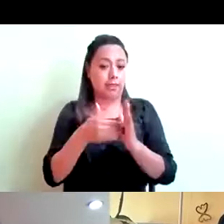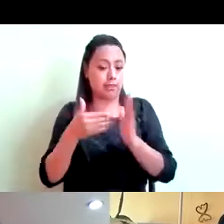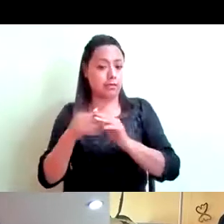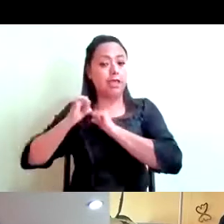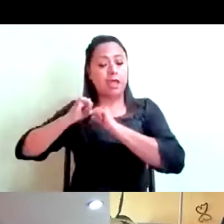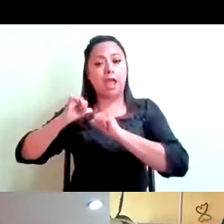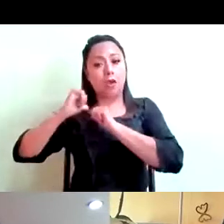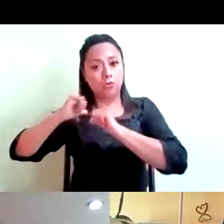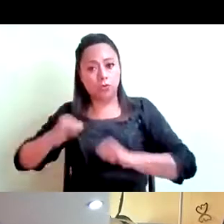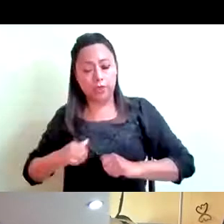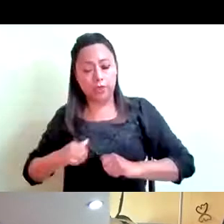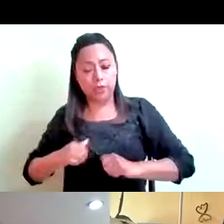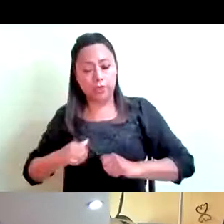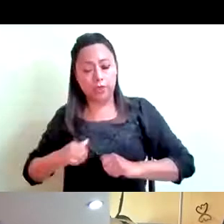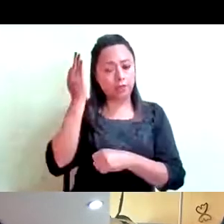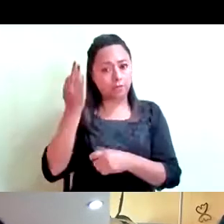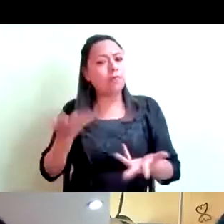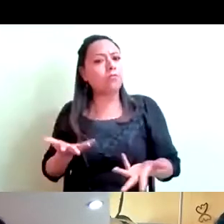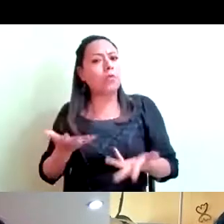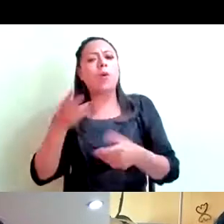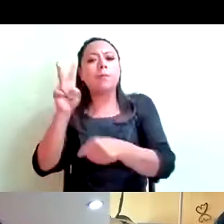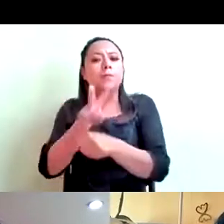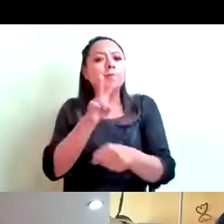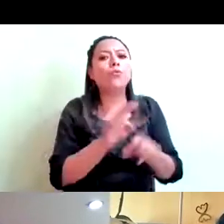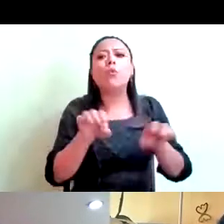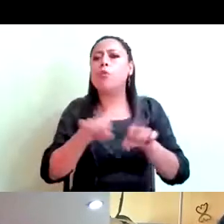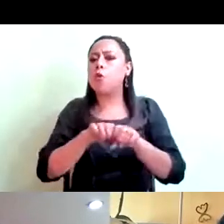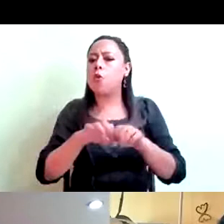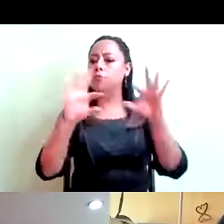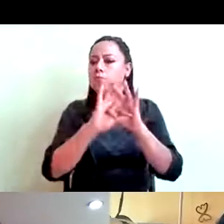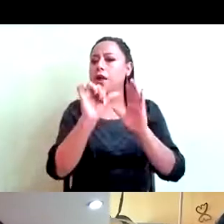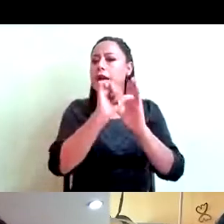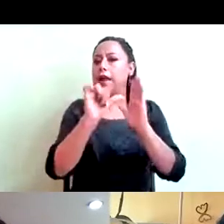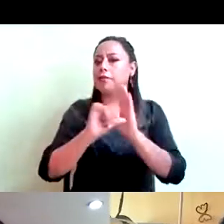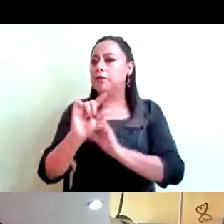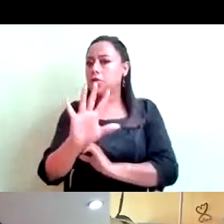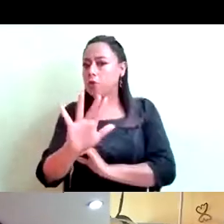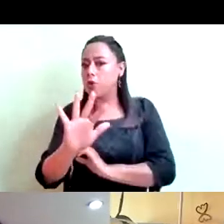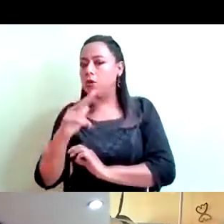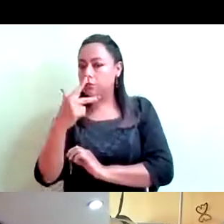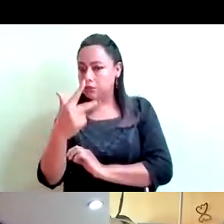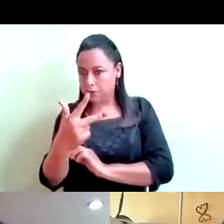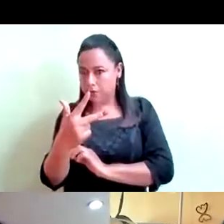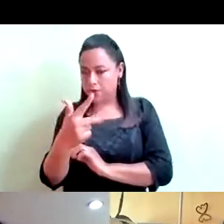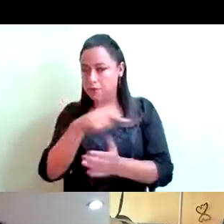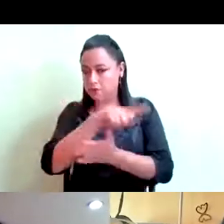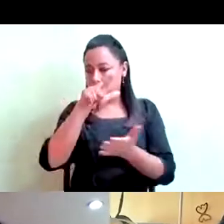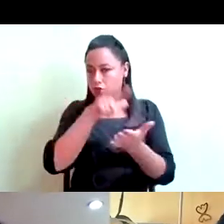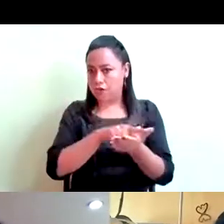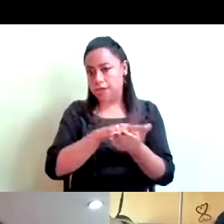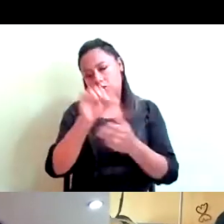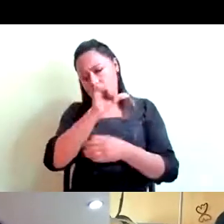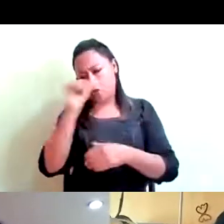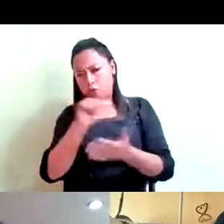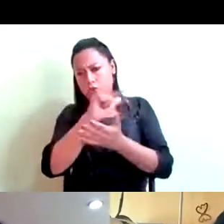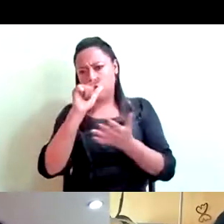inspección conforme a lo previsto en el artículo 58 de la ley y demás disposiciones aplicables